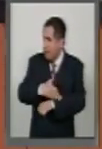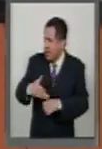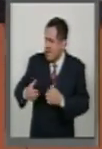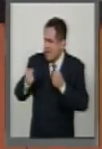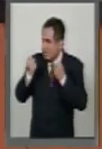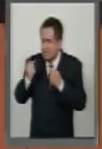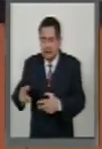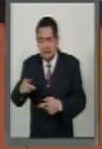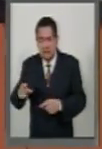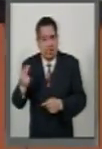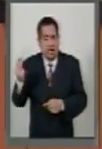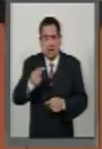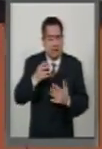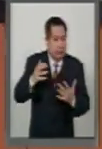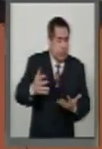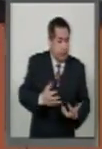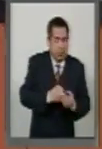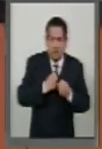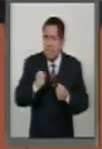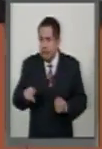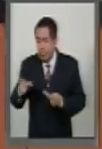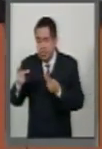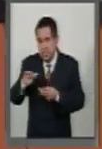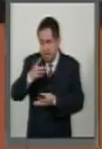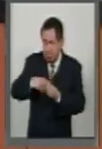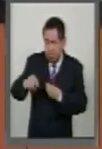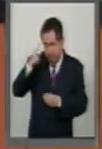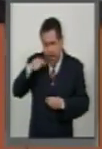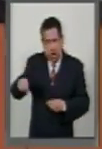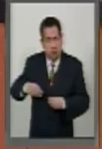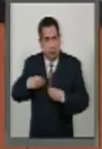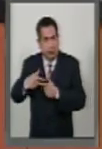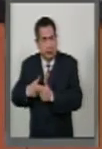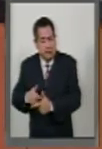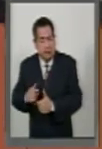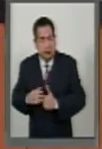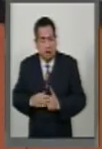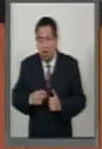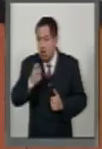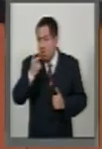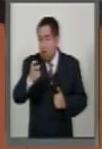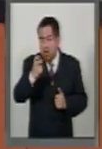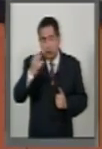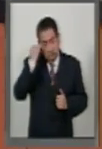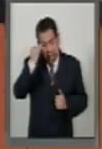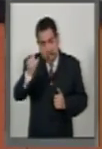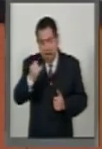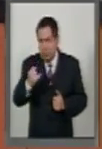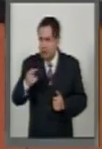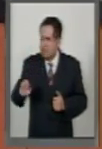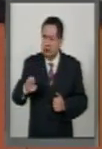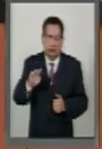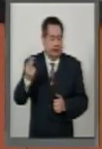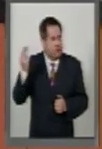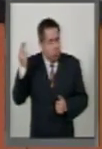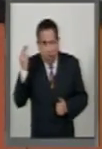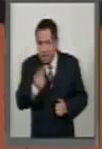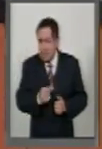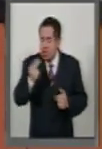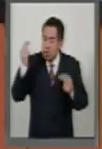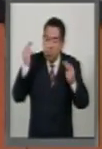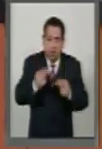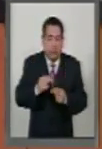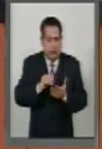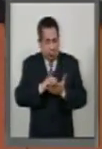forma directa e indirecta de esta actividad en todo el país. Por tal motivo, es apremiante que se